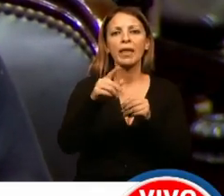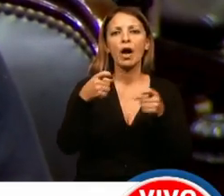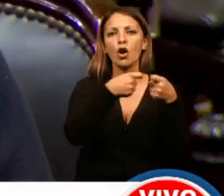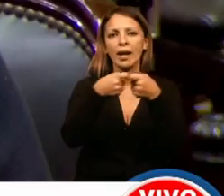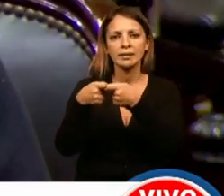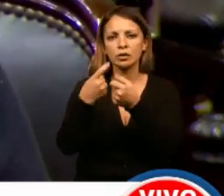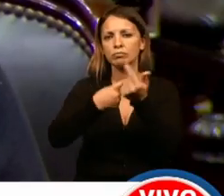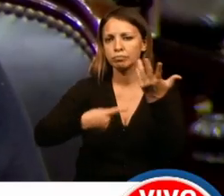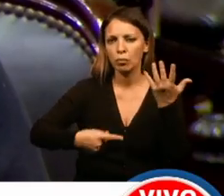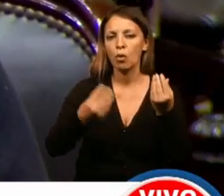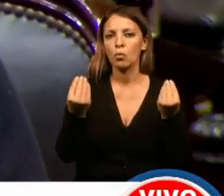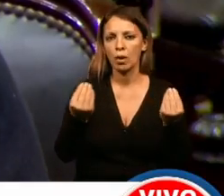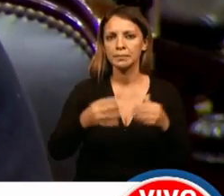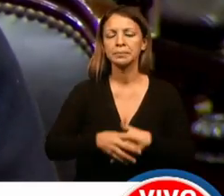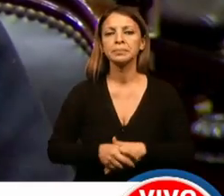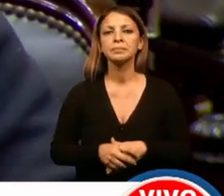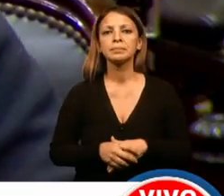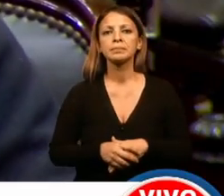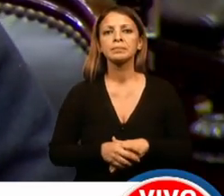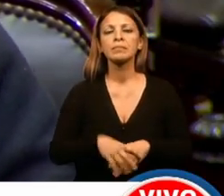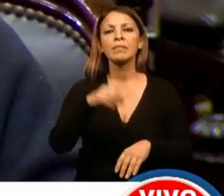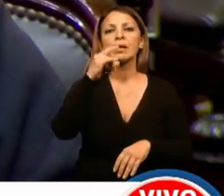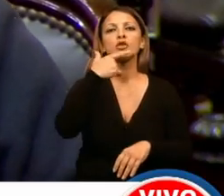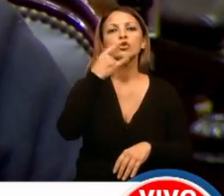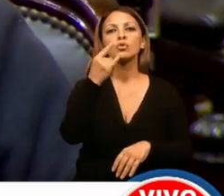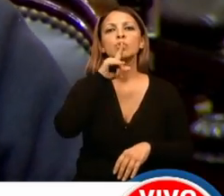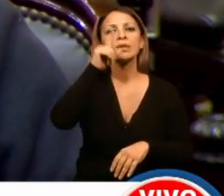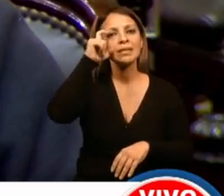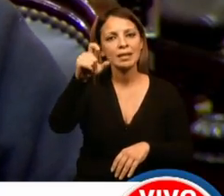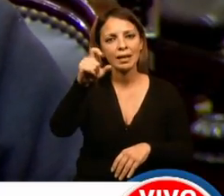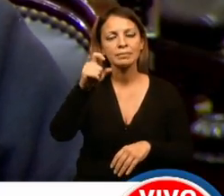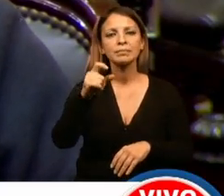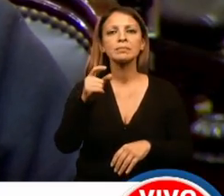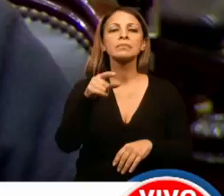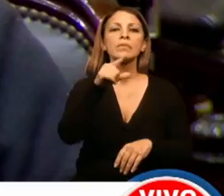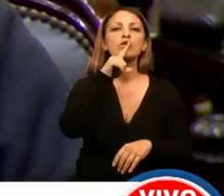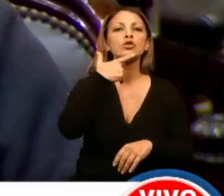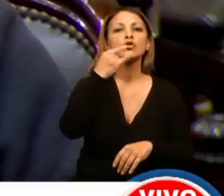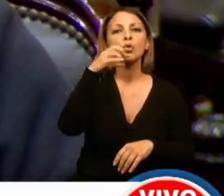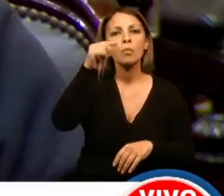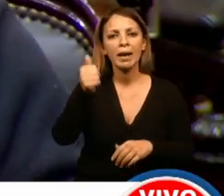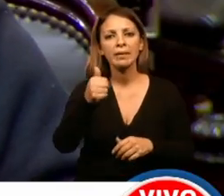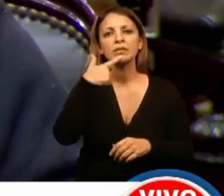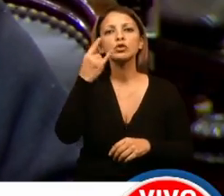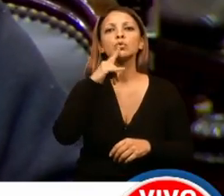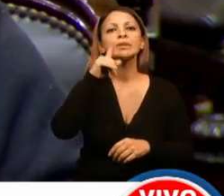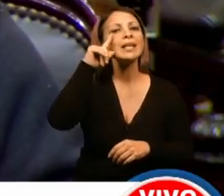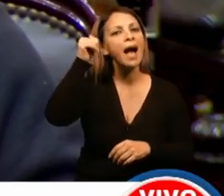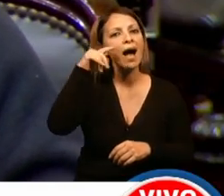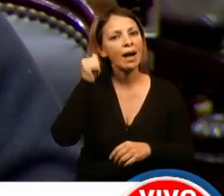organizaciones y los organizaciones sindicales de subte -que serenos de un que supera suavemente que haga